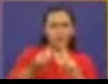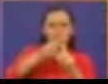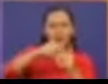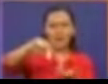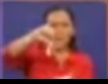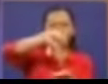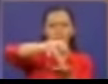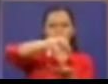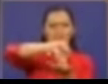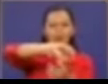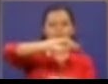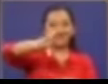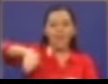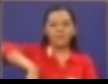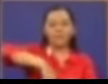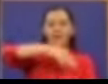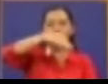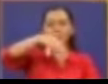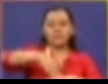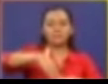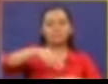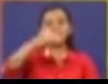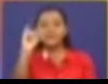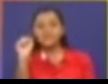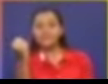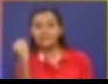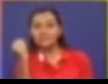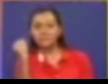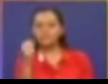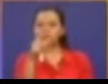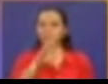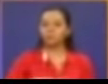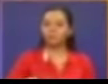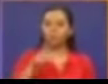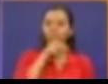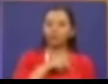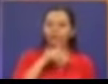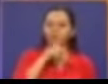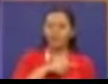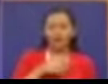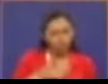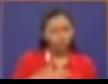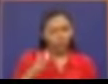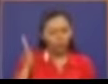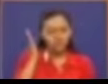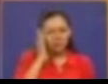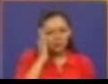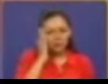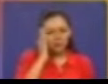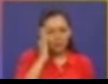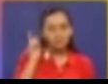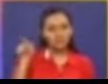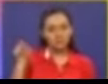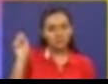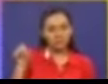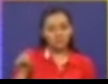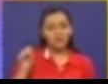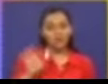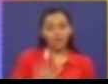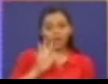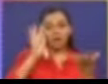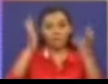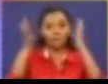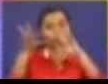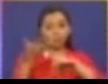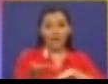Manabí. Y la primera capital de Manabí fue Puerto Viejo. Yo sabía que parte de su actividad revolucionaria cuando